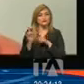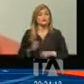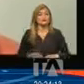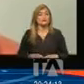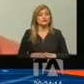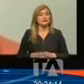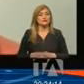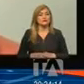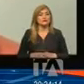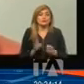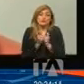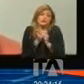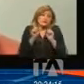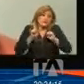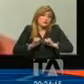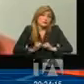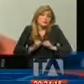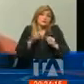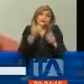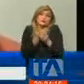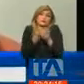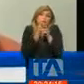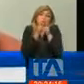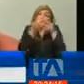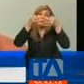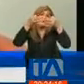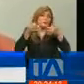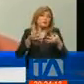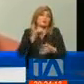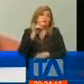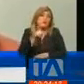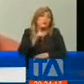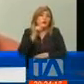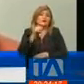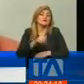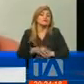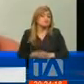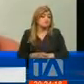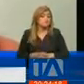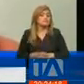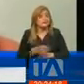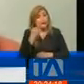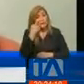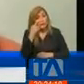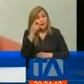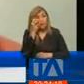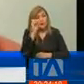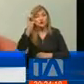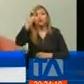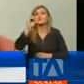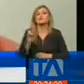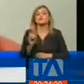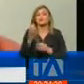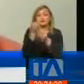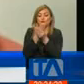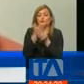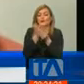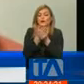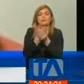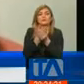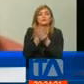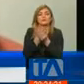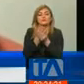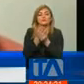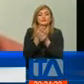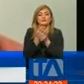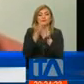Esto puede cambiar hasta que no se declaren resultados definitivos y hay que tomar en cuenta que también hay un porcentaje importante de actas. Aquí